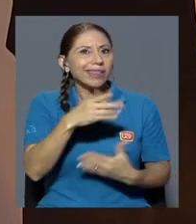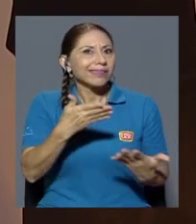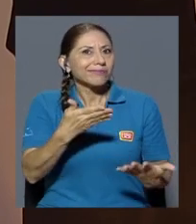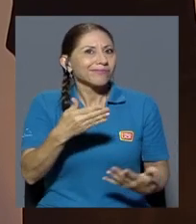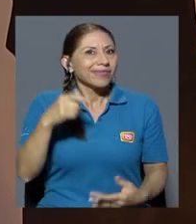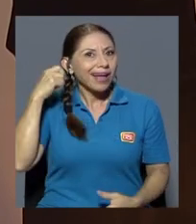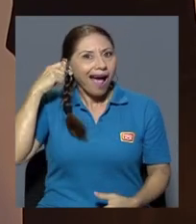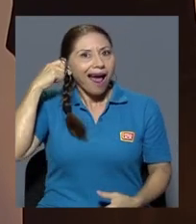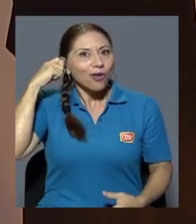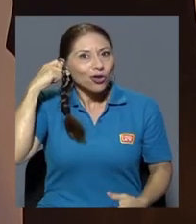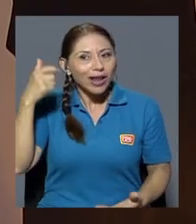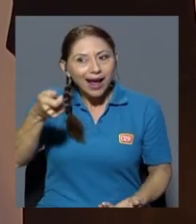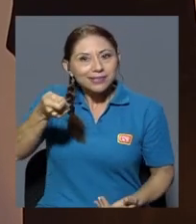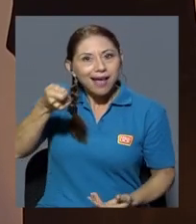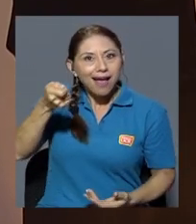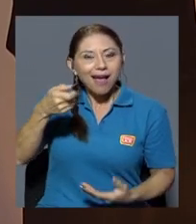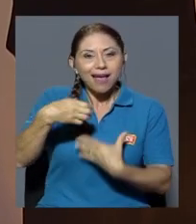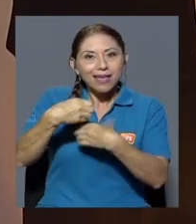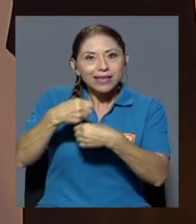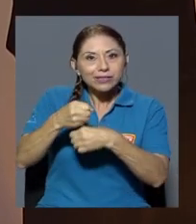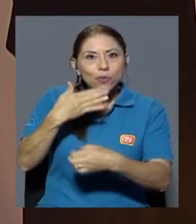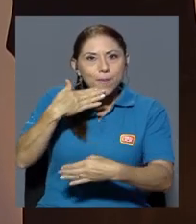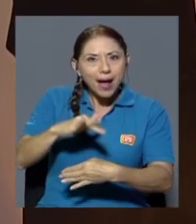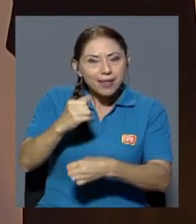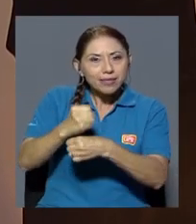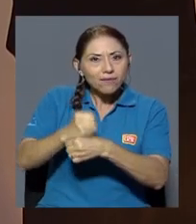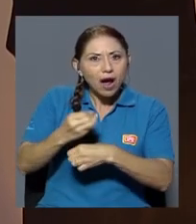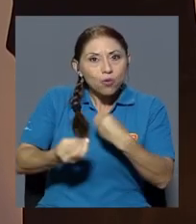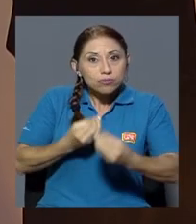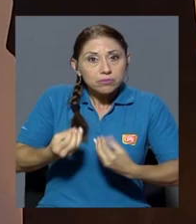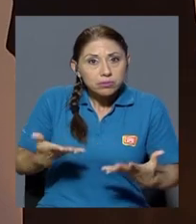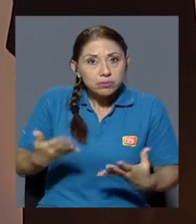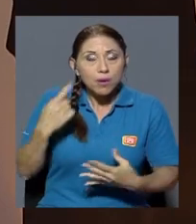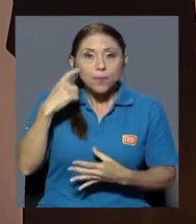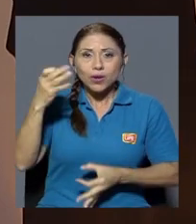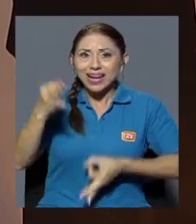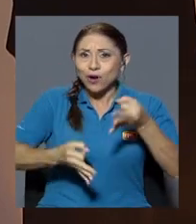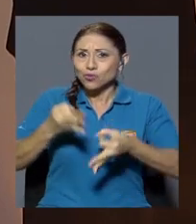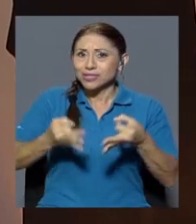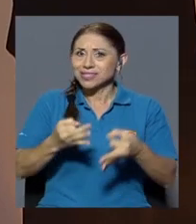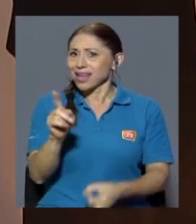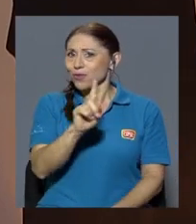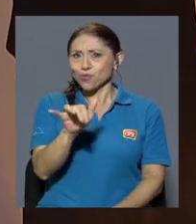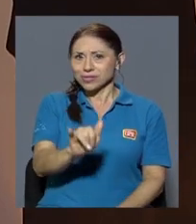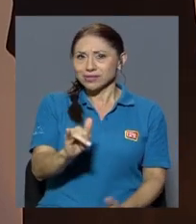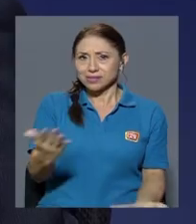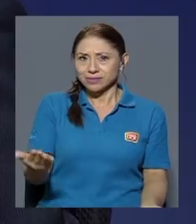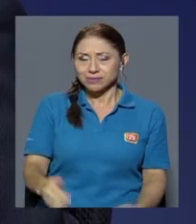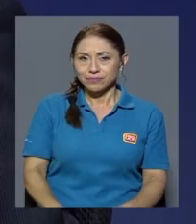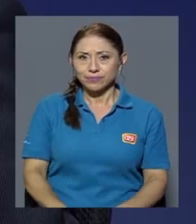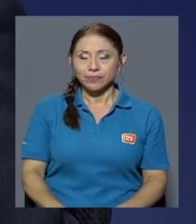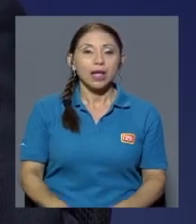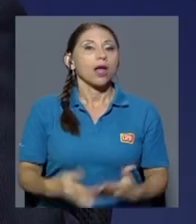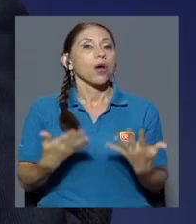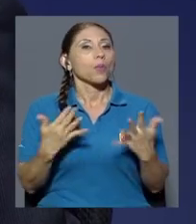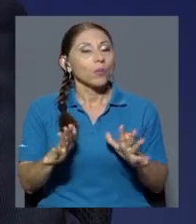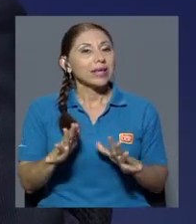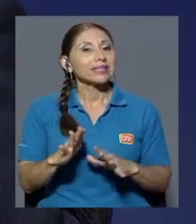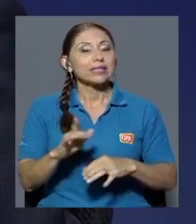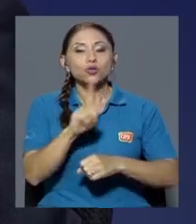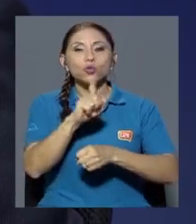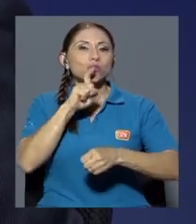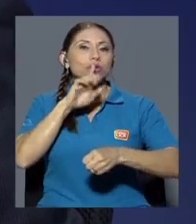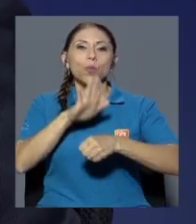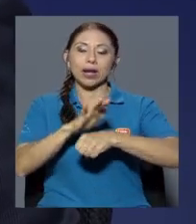orejas le diría que hizo mal el trabajo que lo está haciendo mal porque la justicia tampoco es así incumplimiento de plazos